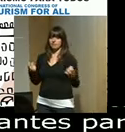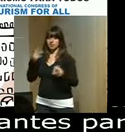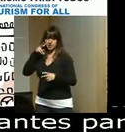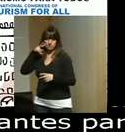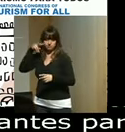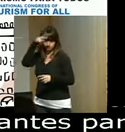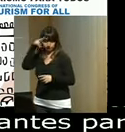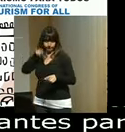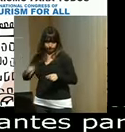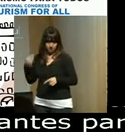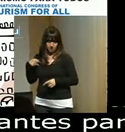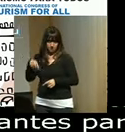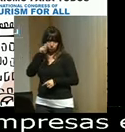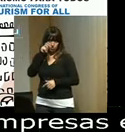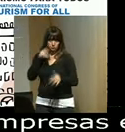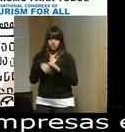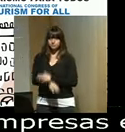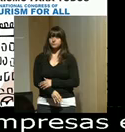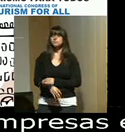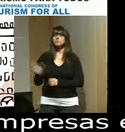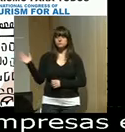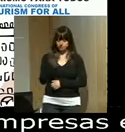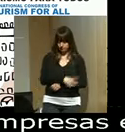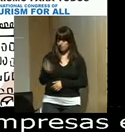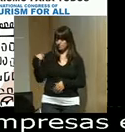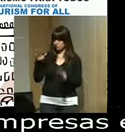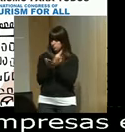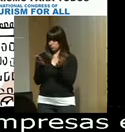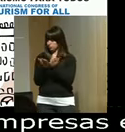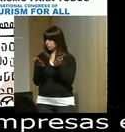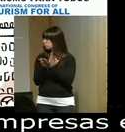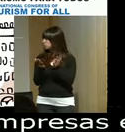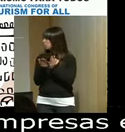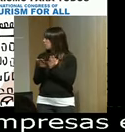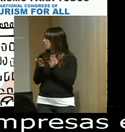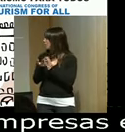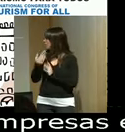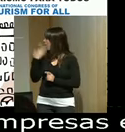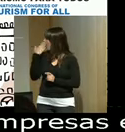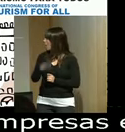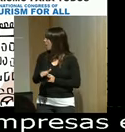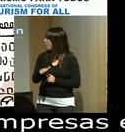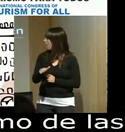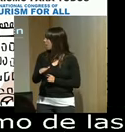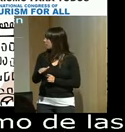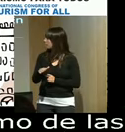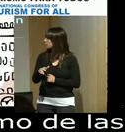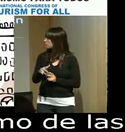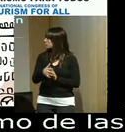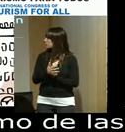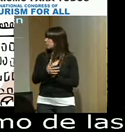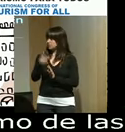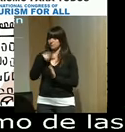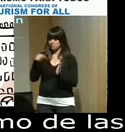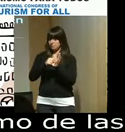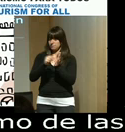refiriéndonos al estudio de hábitos y actitudes que Predid publicó en el año 2004, pues los datos son